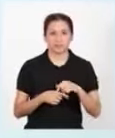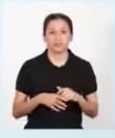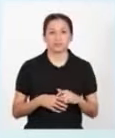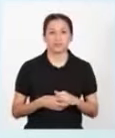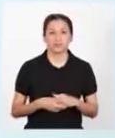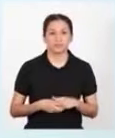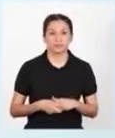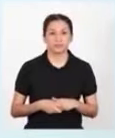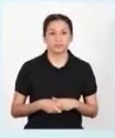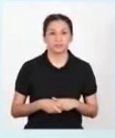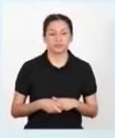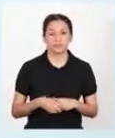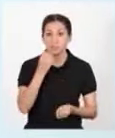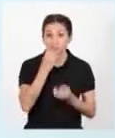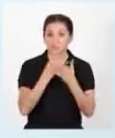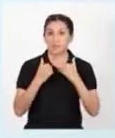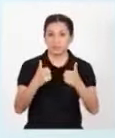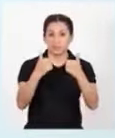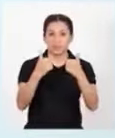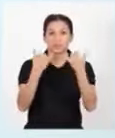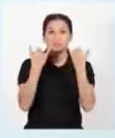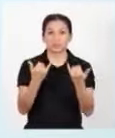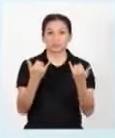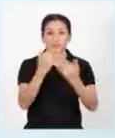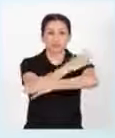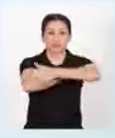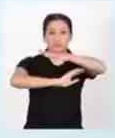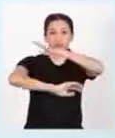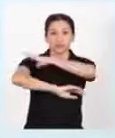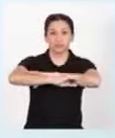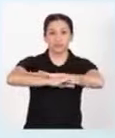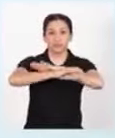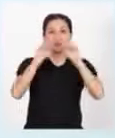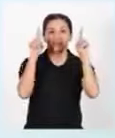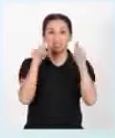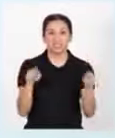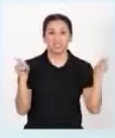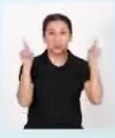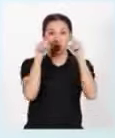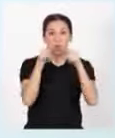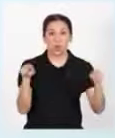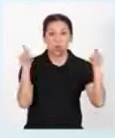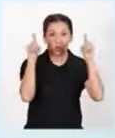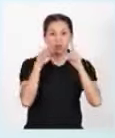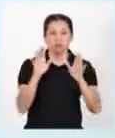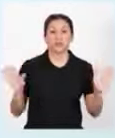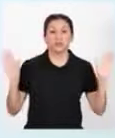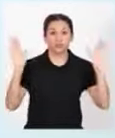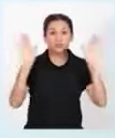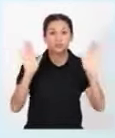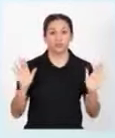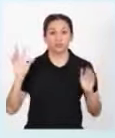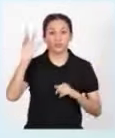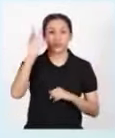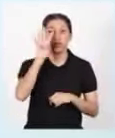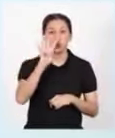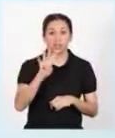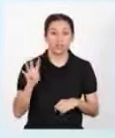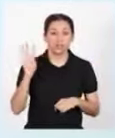dos, eso es. Muy bien. Ahora brazos. Círculo. Uno,